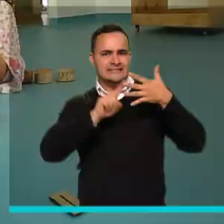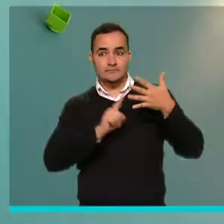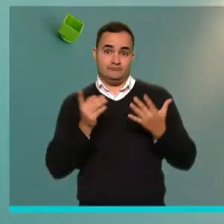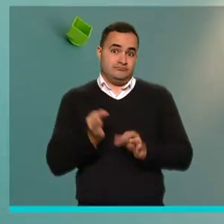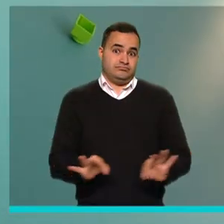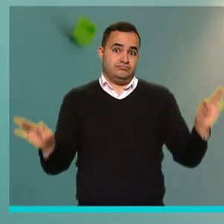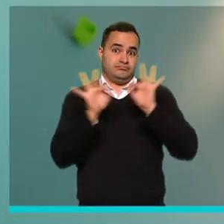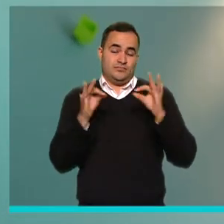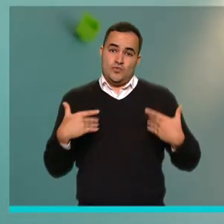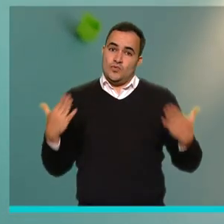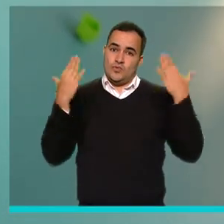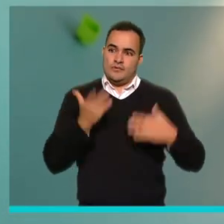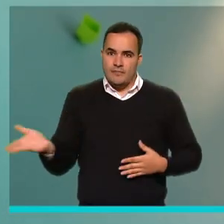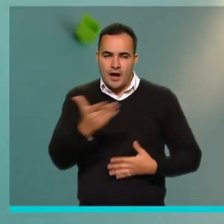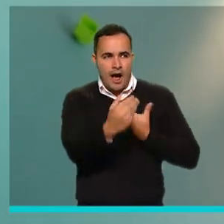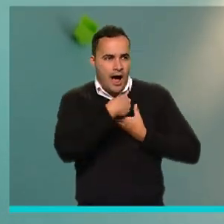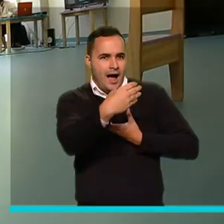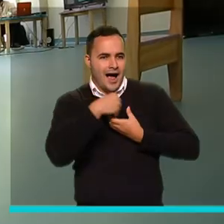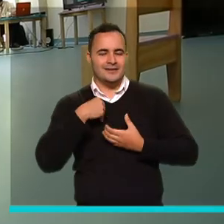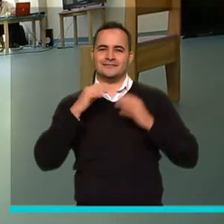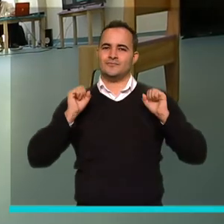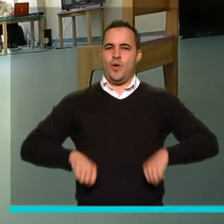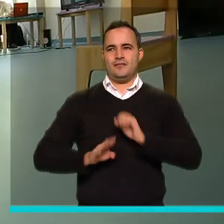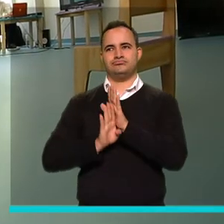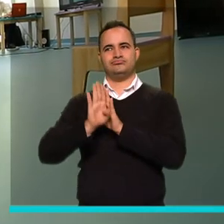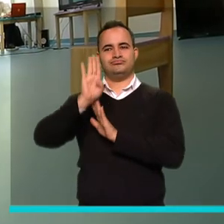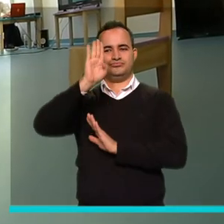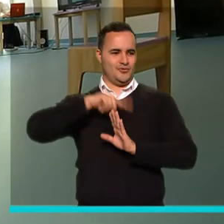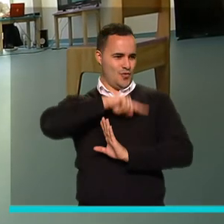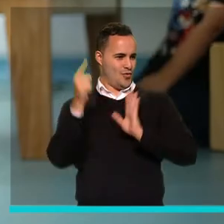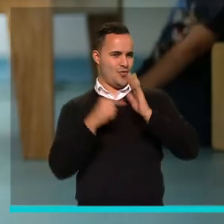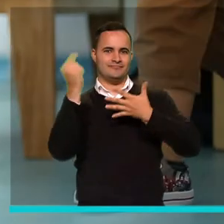muy importante, que los ayuda a crecer y desarrollarse de una forma más integral.